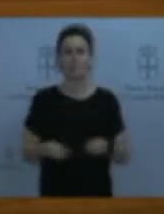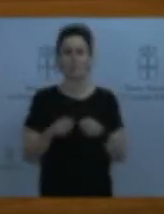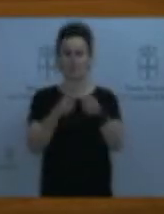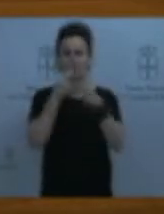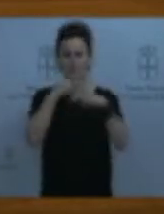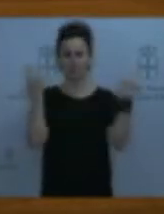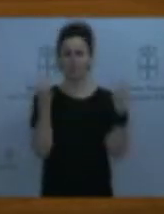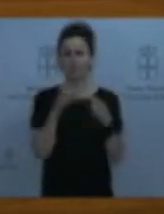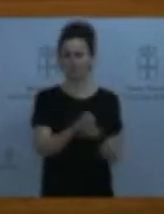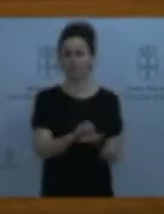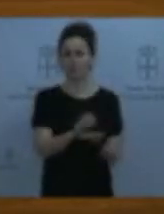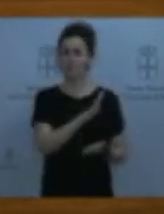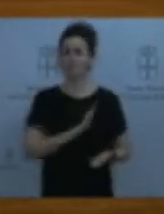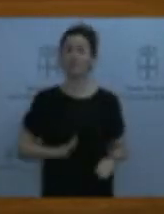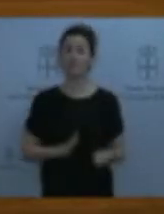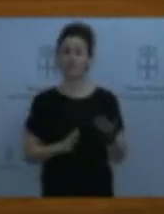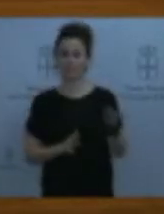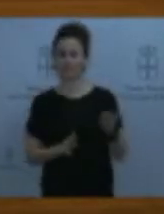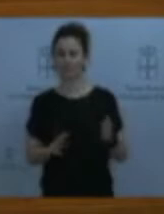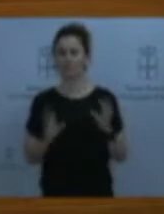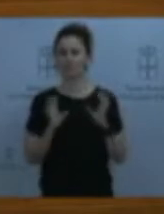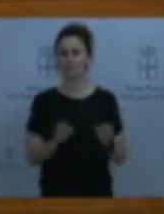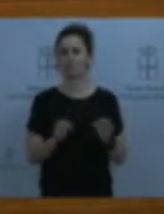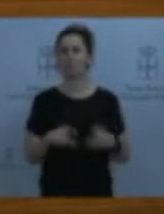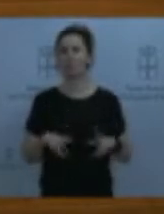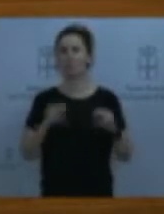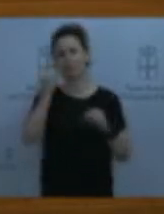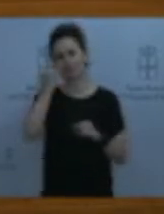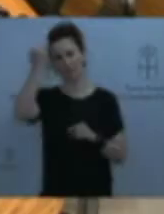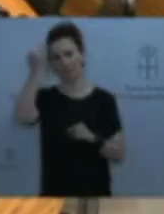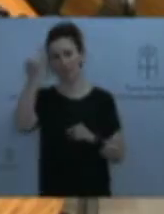públicos, mientras ustedes se encargan de la demolición ideológica. Por tanto, votaremos en contra.